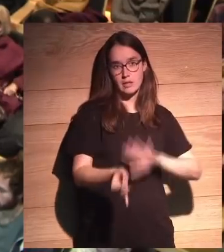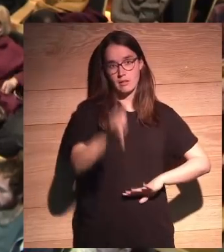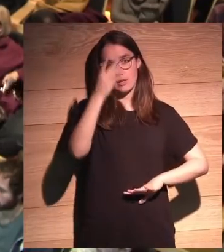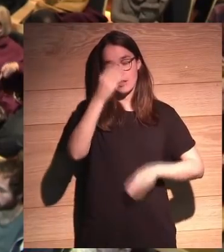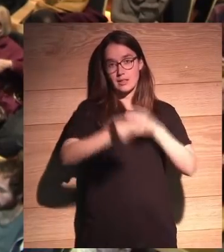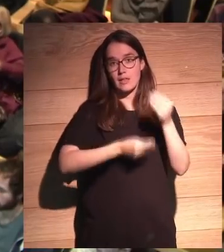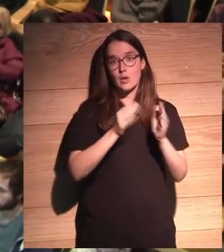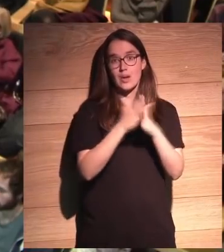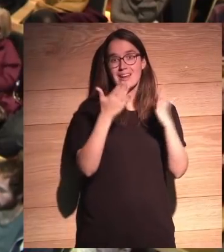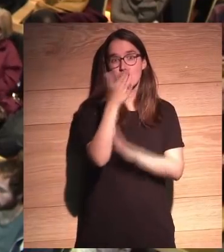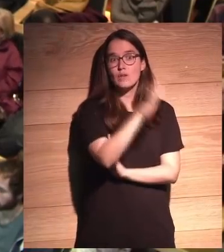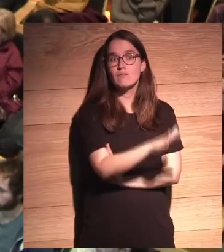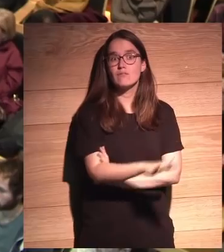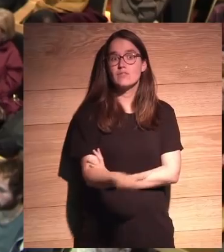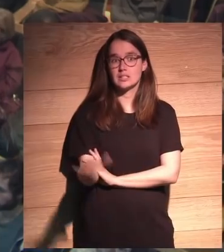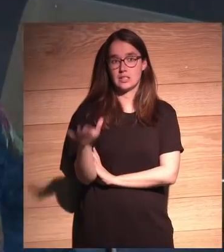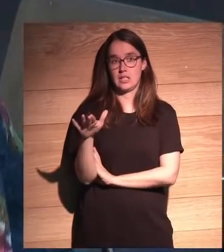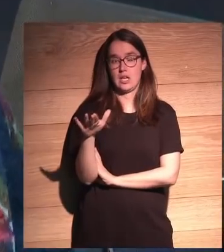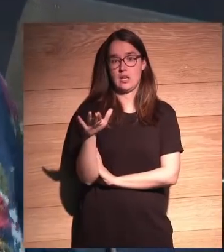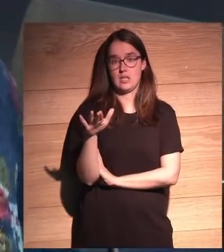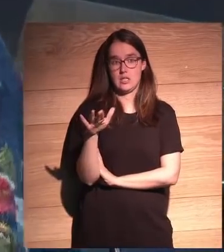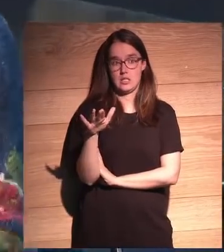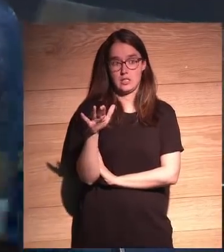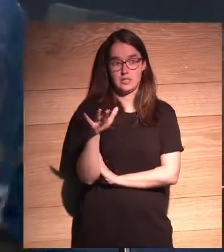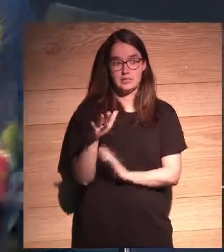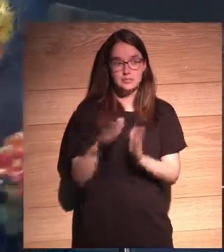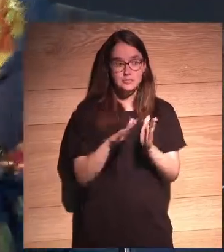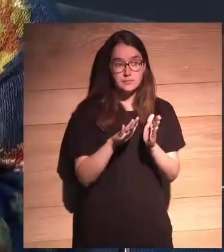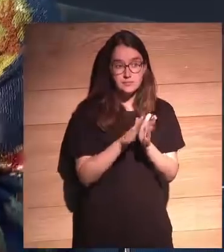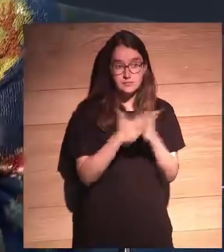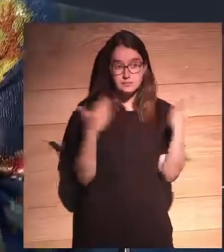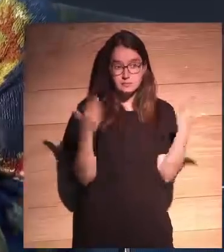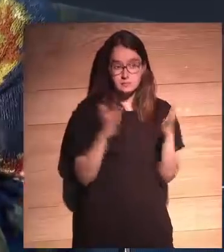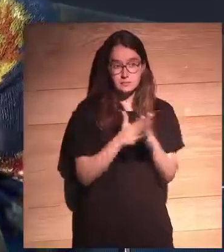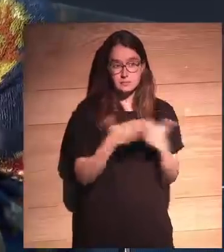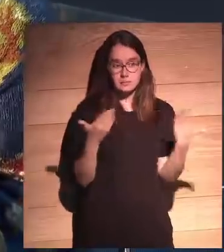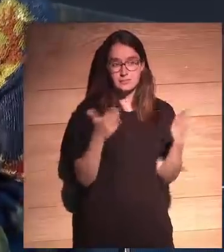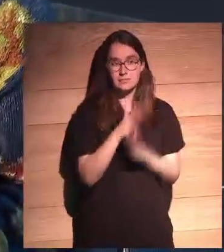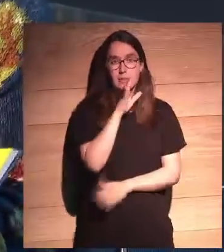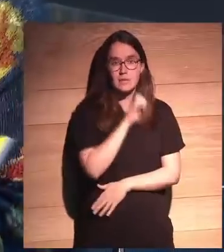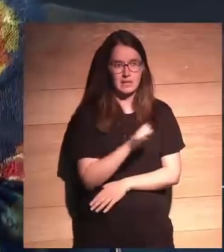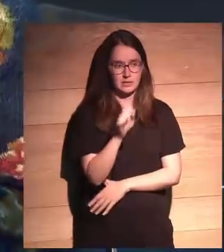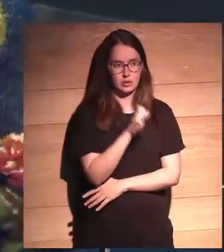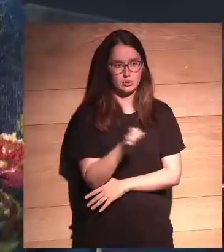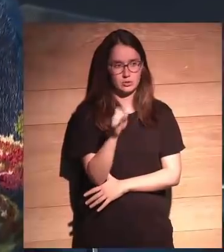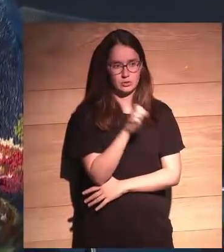libro infantil basándose, este libro absolutamente